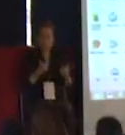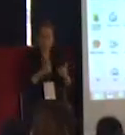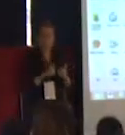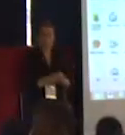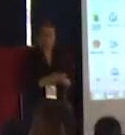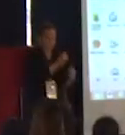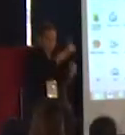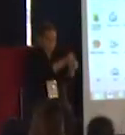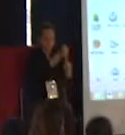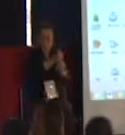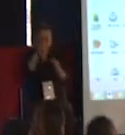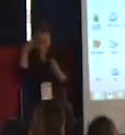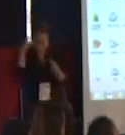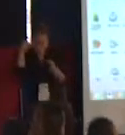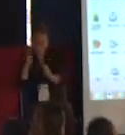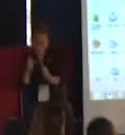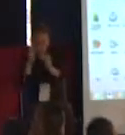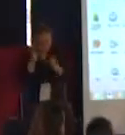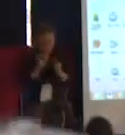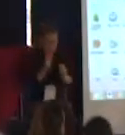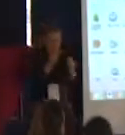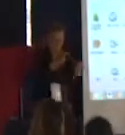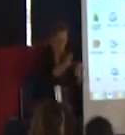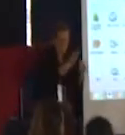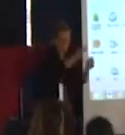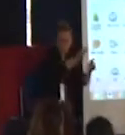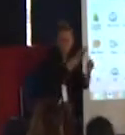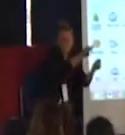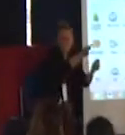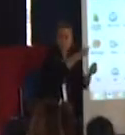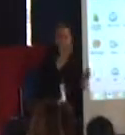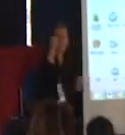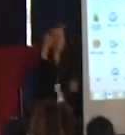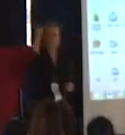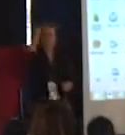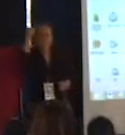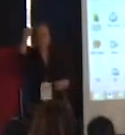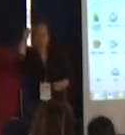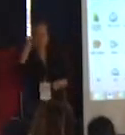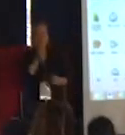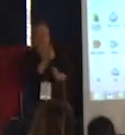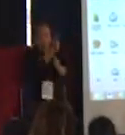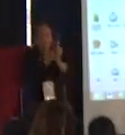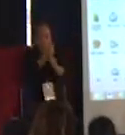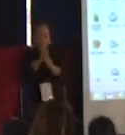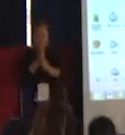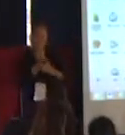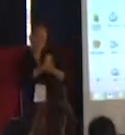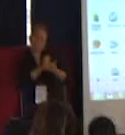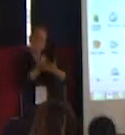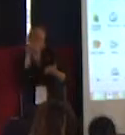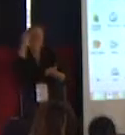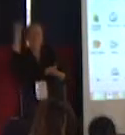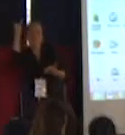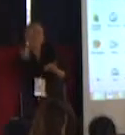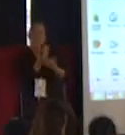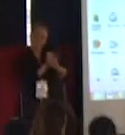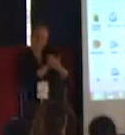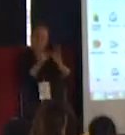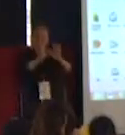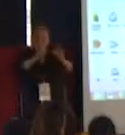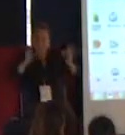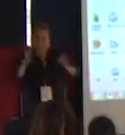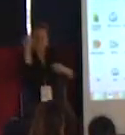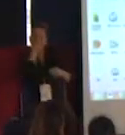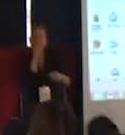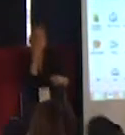agenditas. Entonces van rotando, van cogiendo una hojita y van rotando. Y la idea es, vamos a escribirle algo bonito a esa